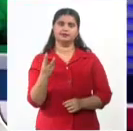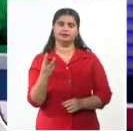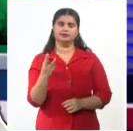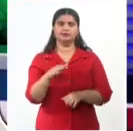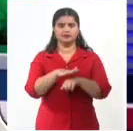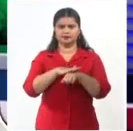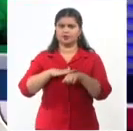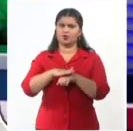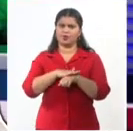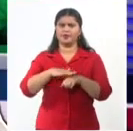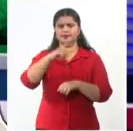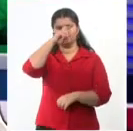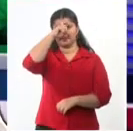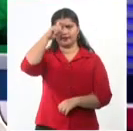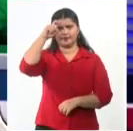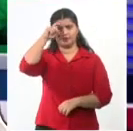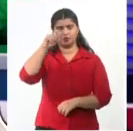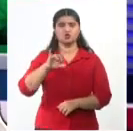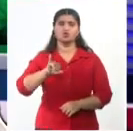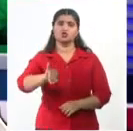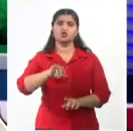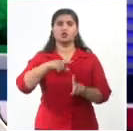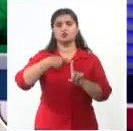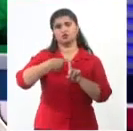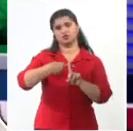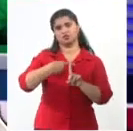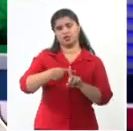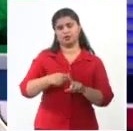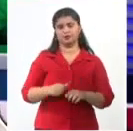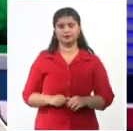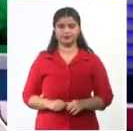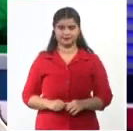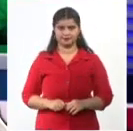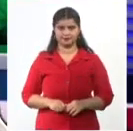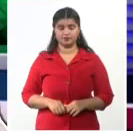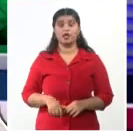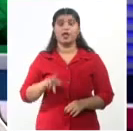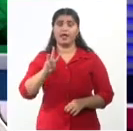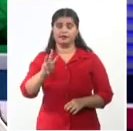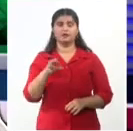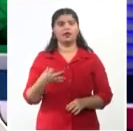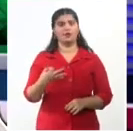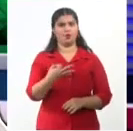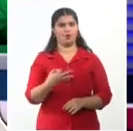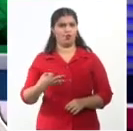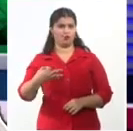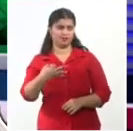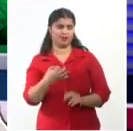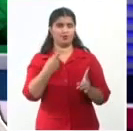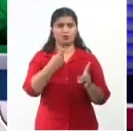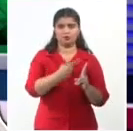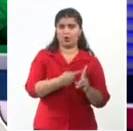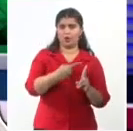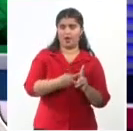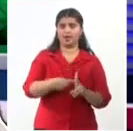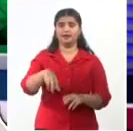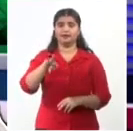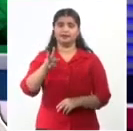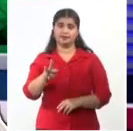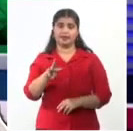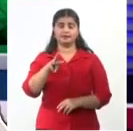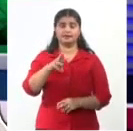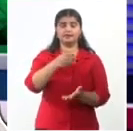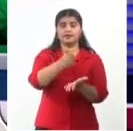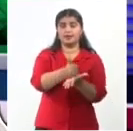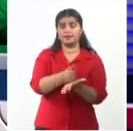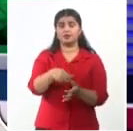6 casos diagnosticados en 3 de sus 8 municipios. Yaguajay con 3, Santi Espíritu